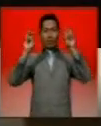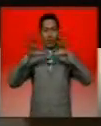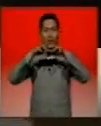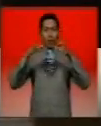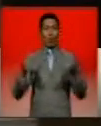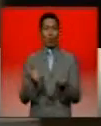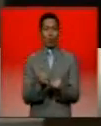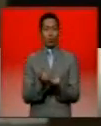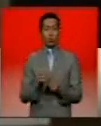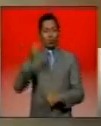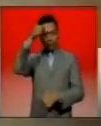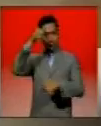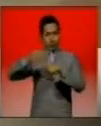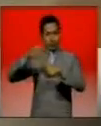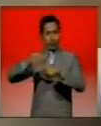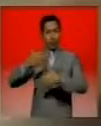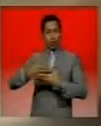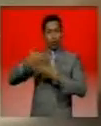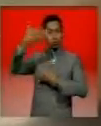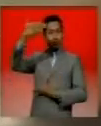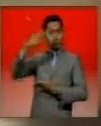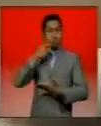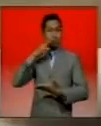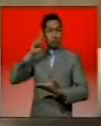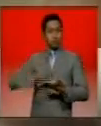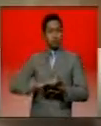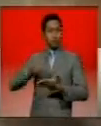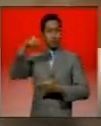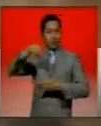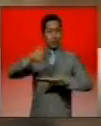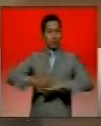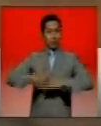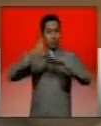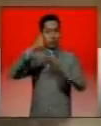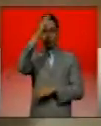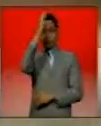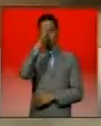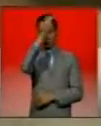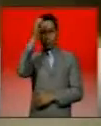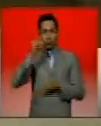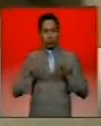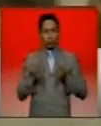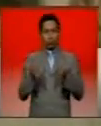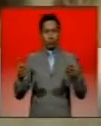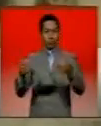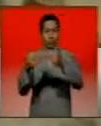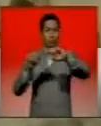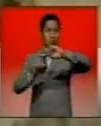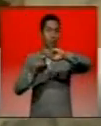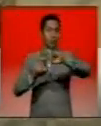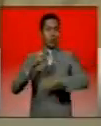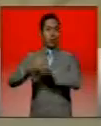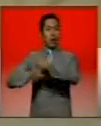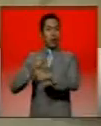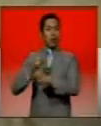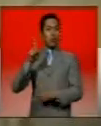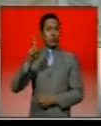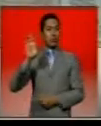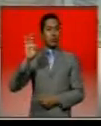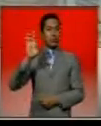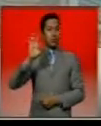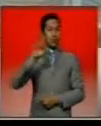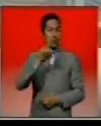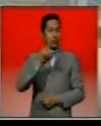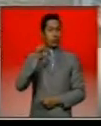del aniversario de los 25 años de la encíclica Centésimus Annus, elaborada en 1991 por iniciativa del Papa Juan Pablo